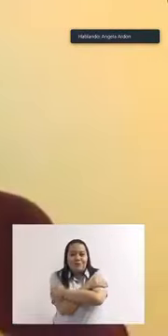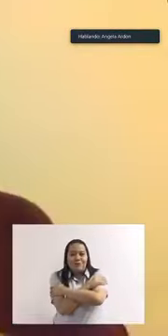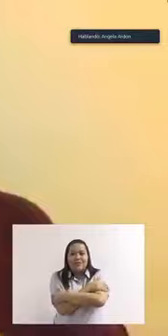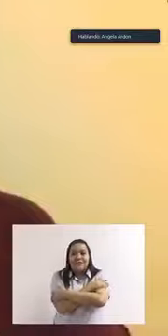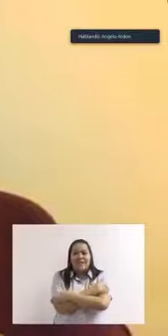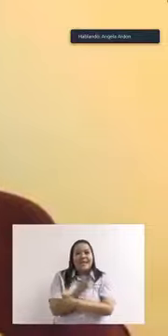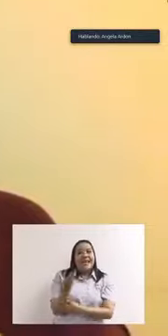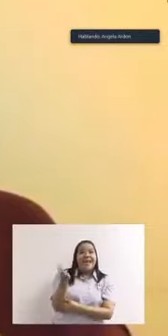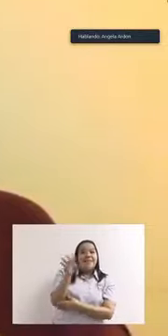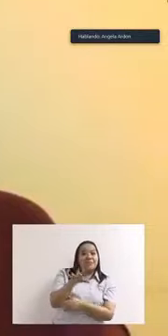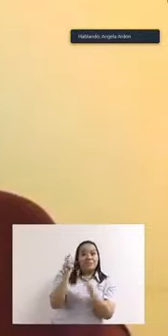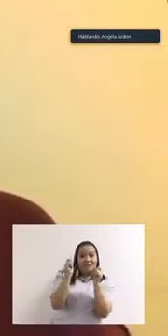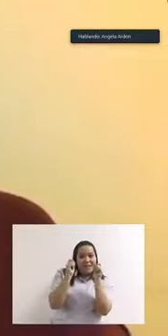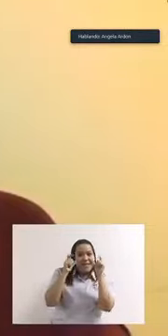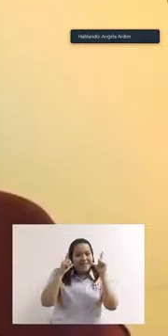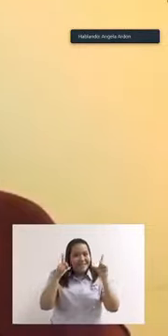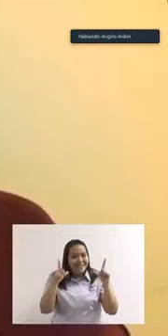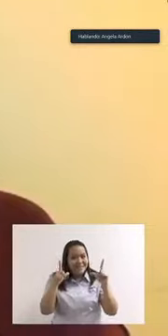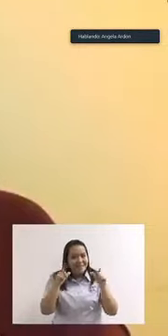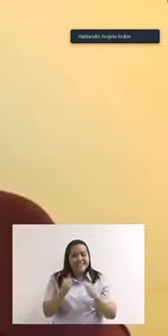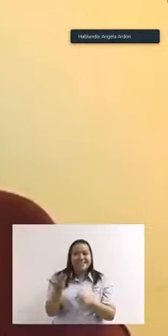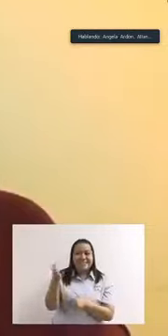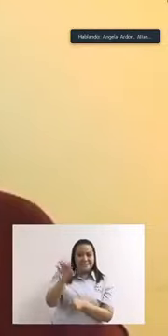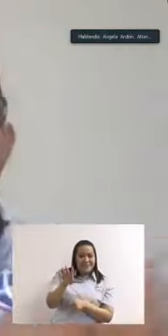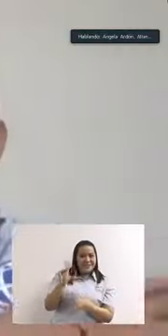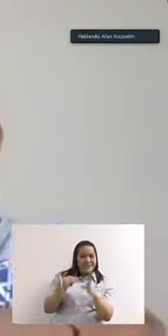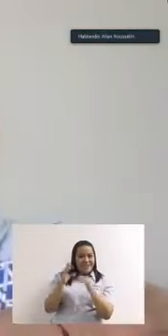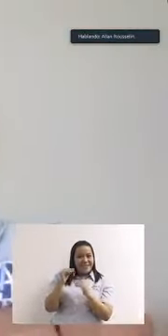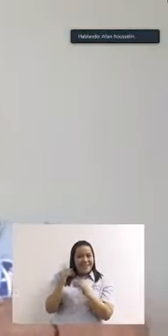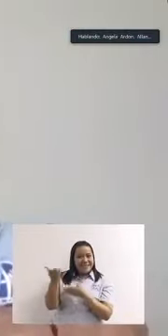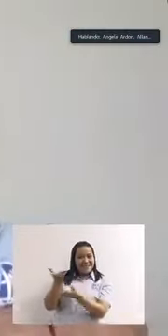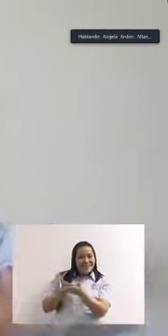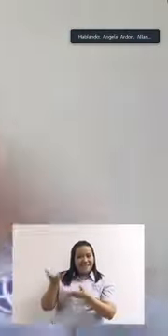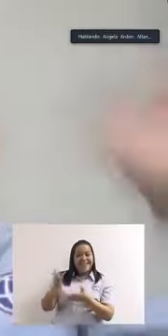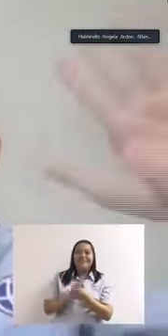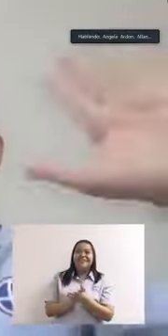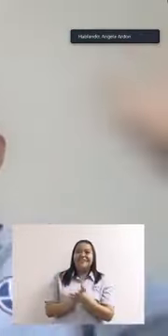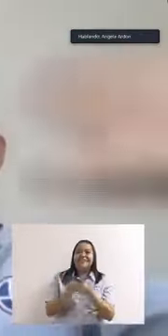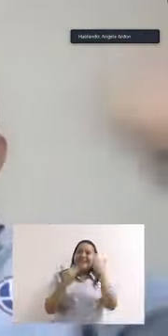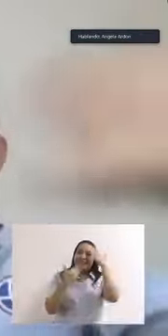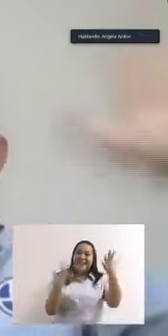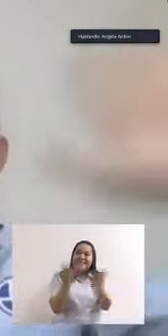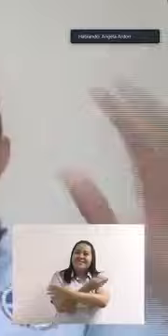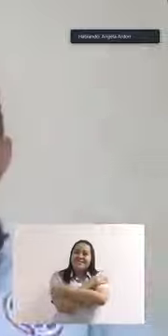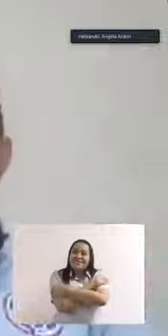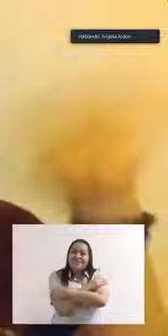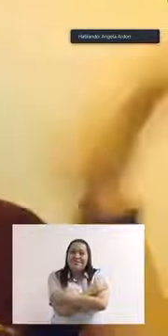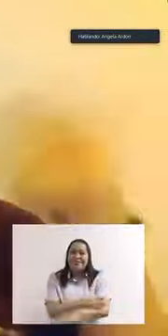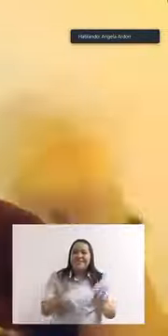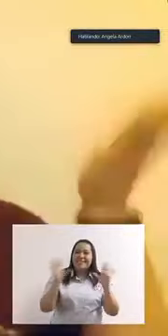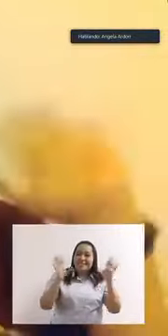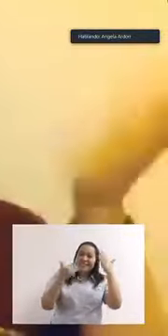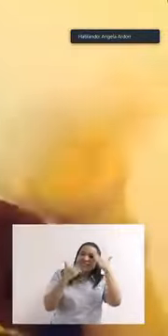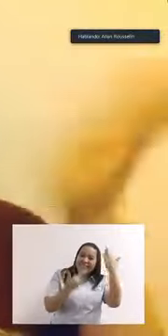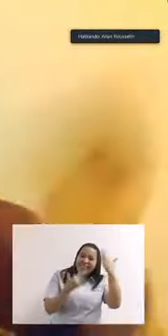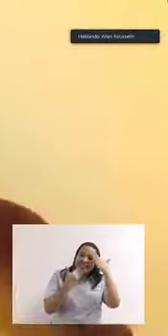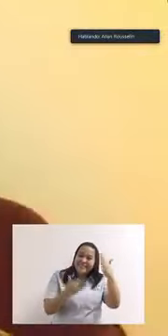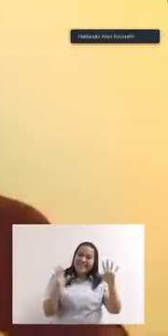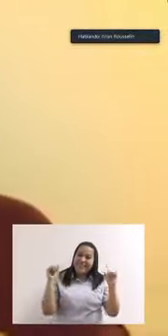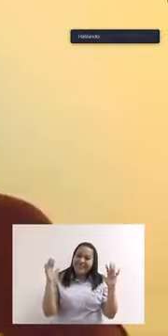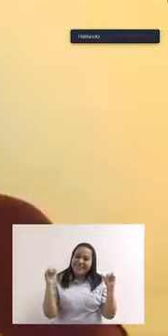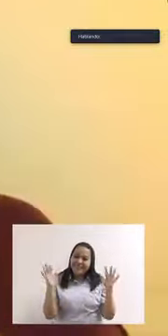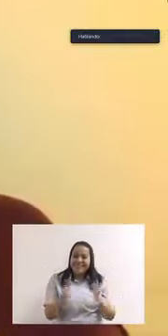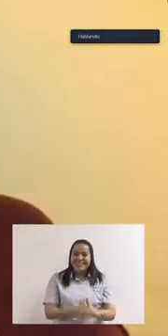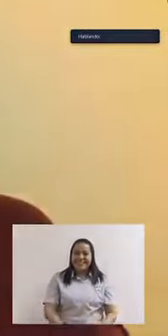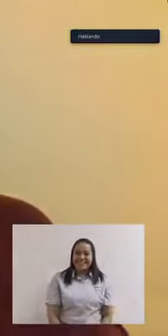una sorpresa que ahí lo vamos a combinar. Qué bueno, un abrazo a todos. Esta semana. Igualmente, gracias. Adiós.